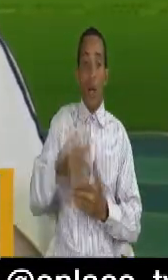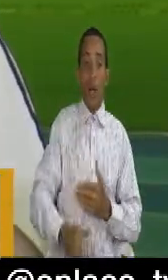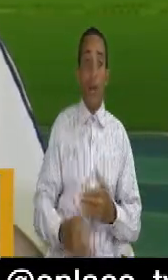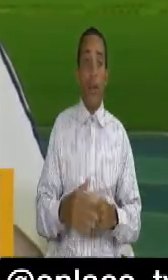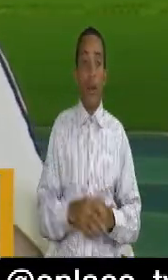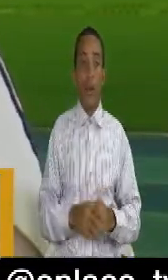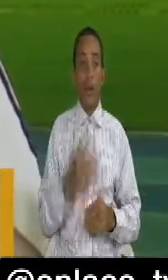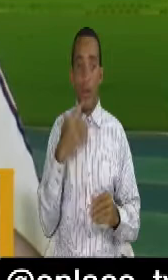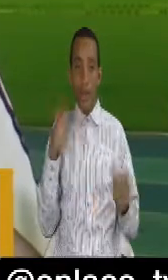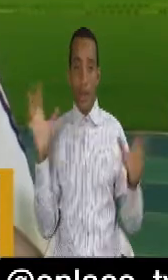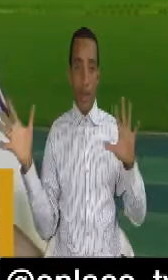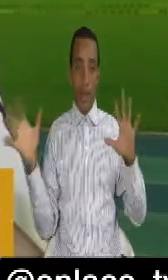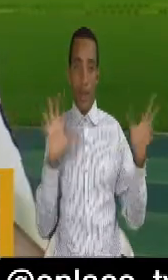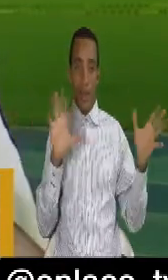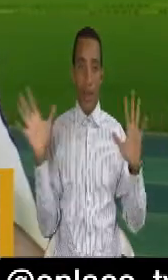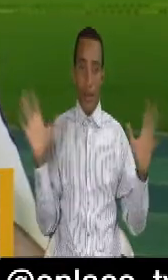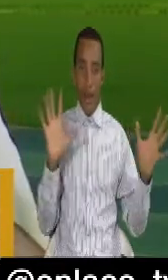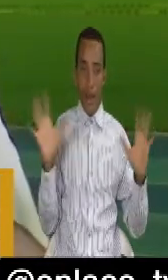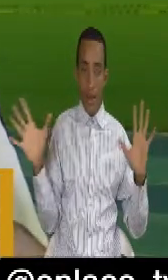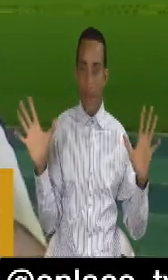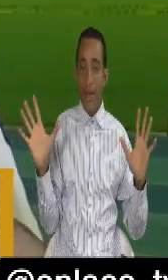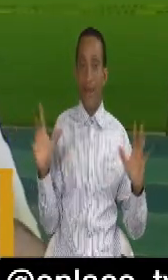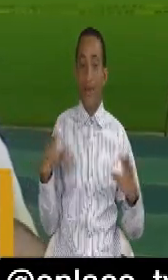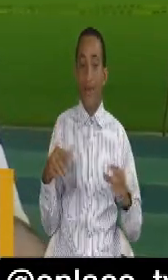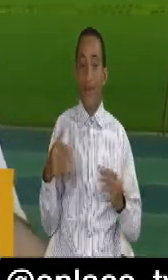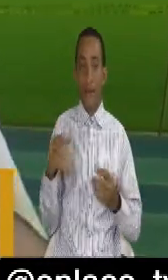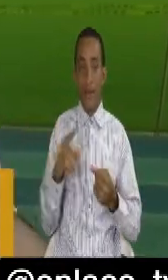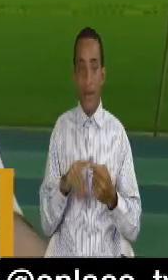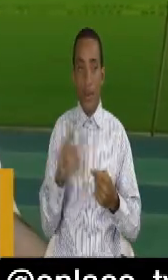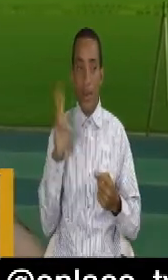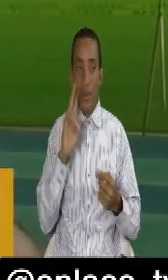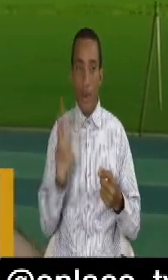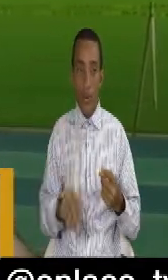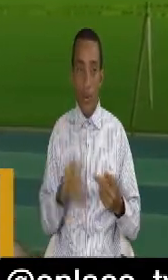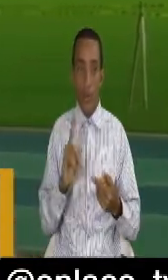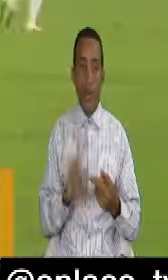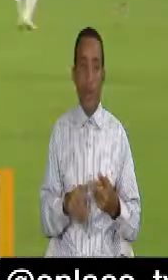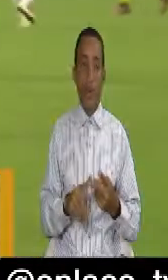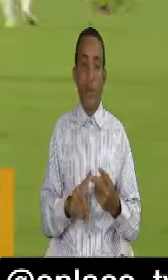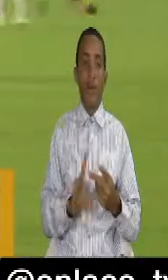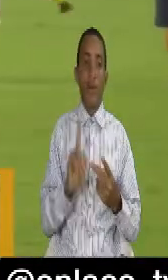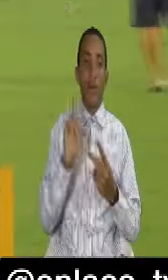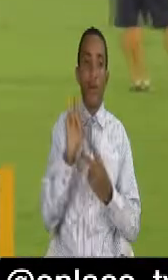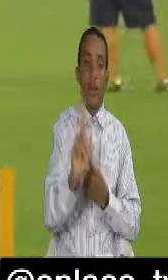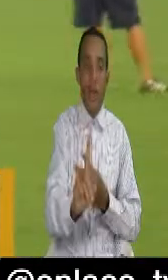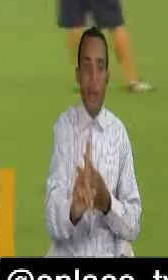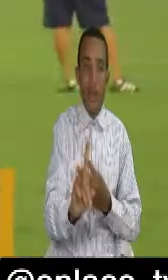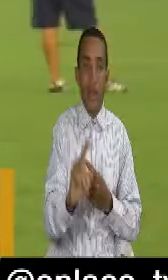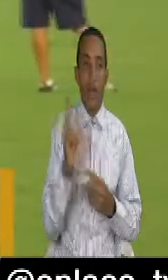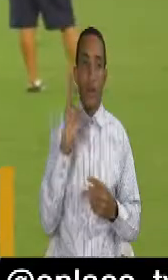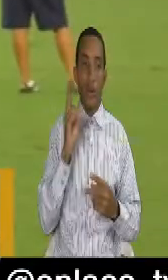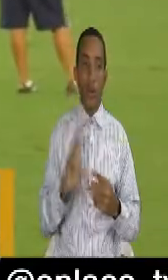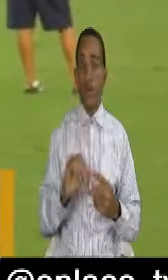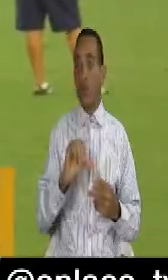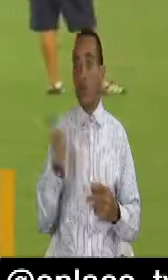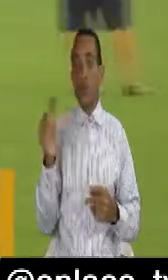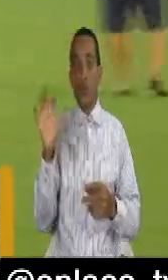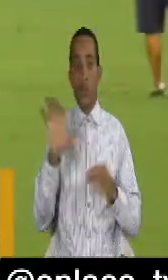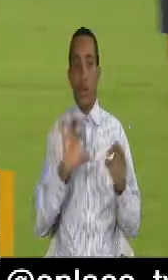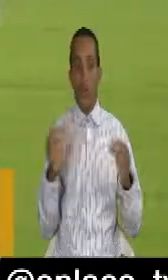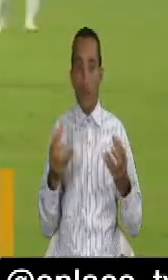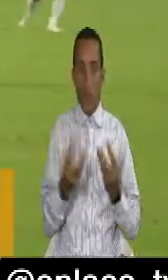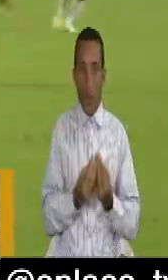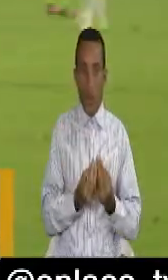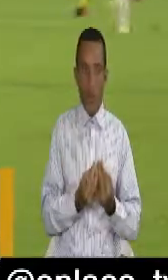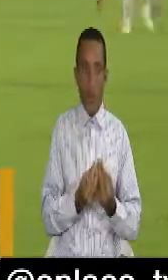del arquero, la selección nacional de Venezuela, el centro delantero de Venezuela, que lo tomaron otros equipos, ¿no? El Alianza